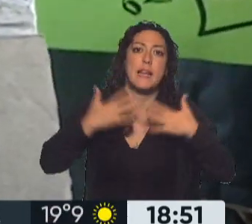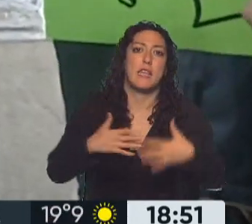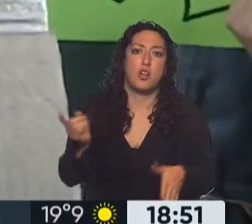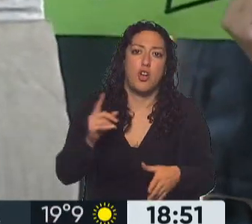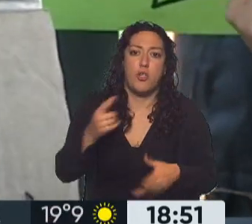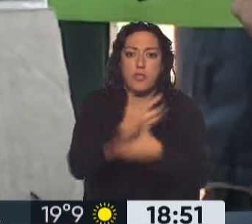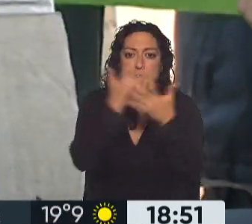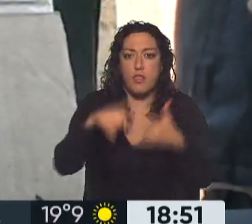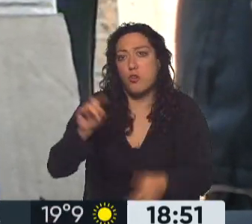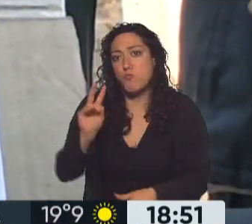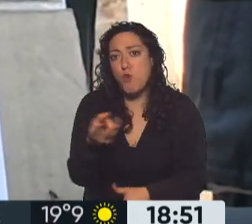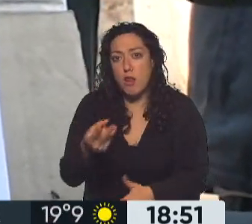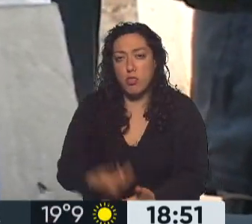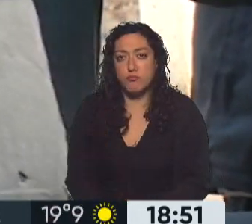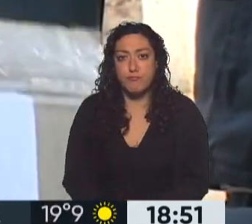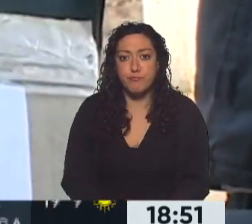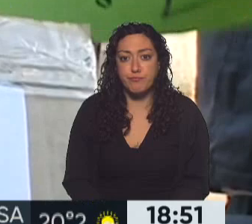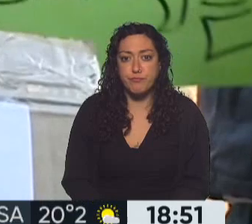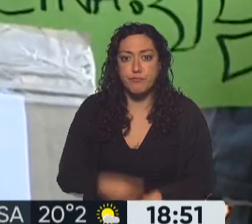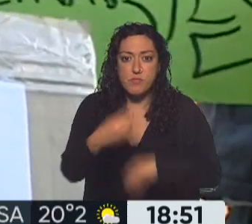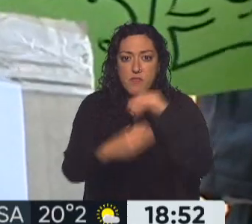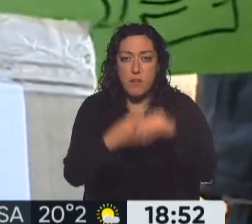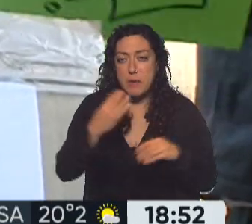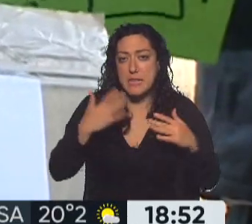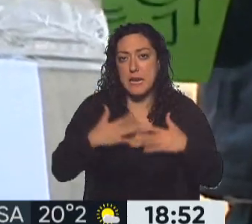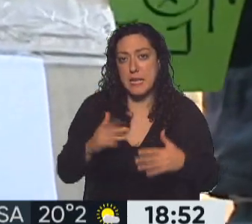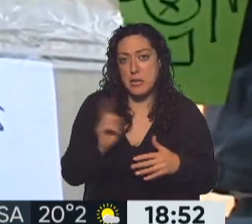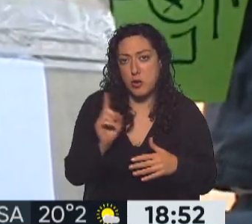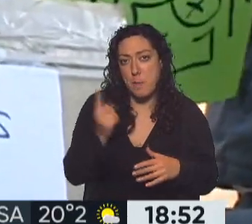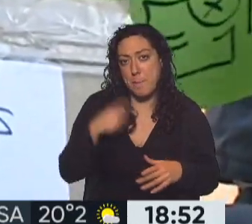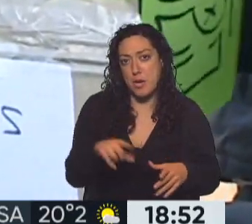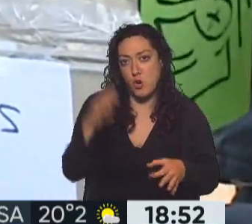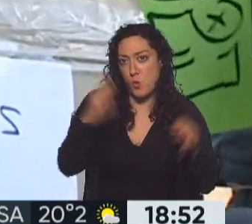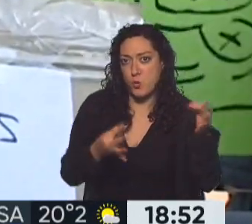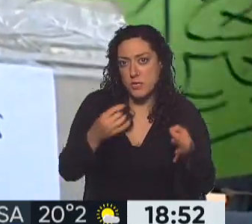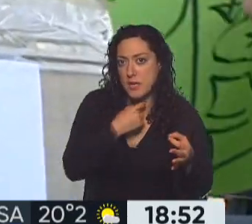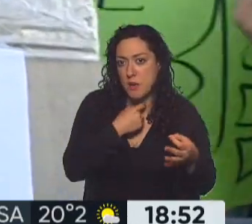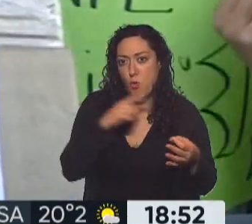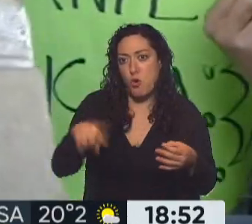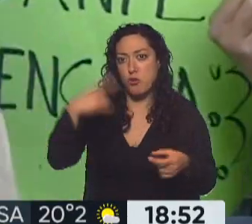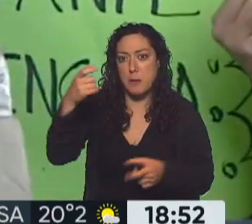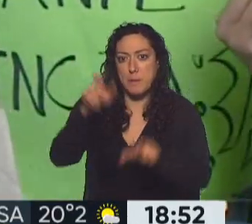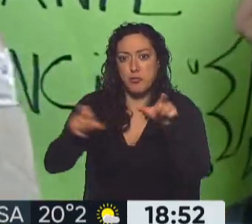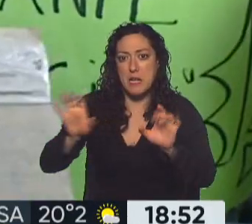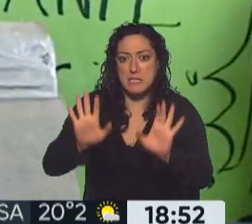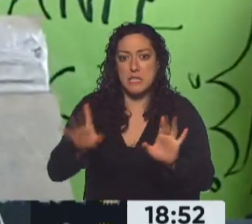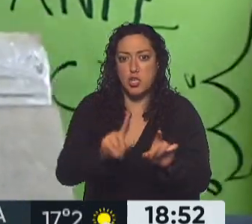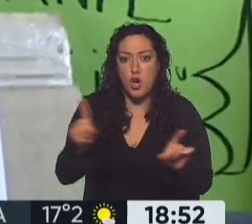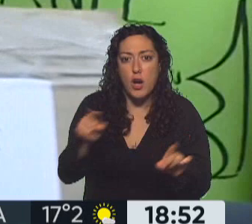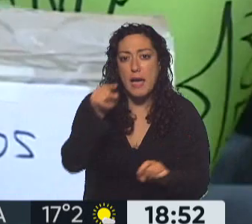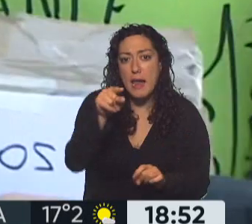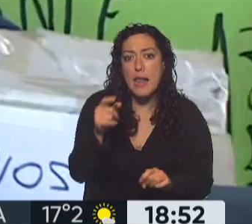hoy y la familia no va a estar tranquila, pero queremos justicia, que no haya otro Dante. Él era profesor